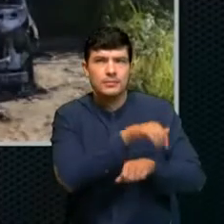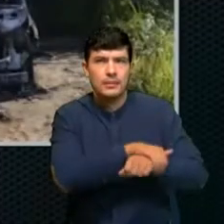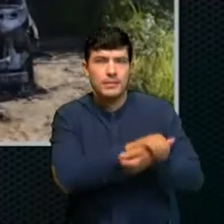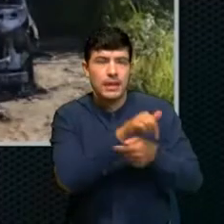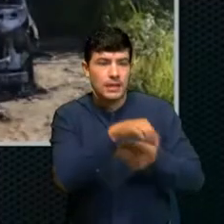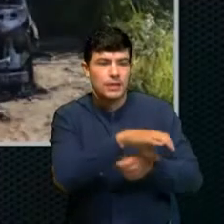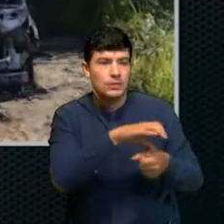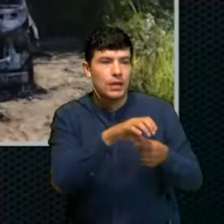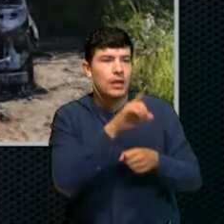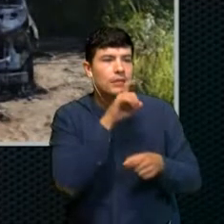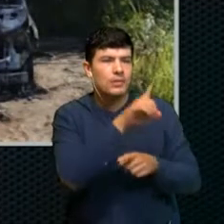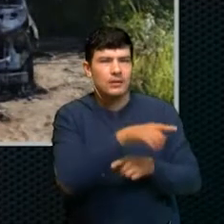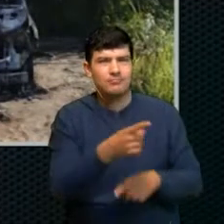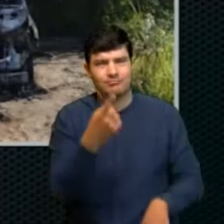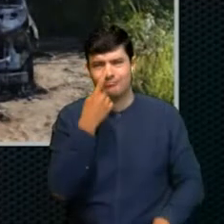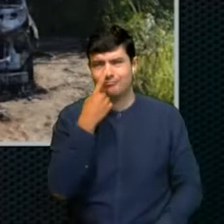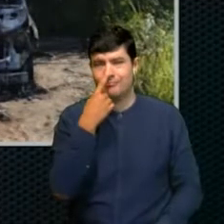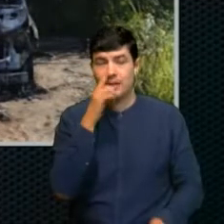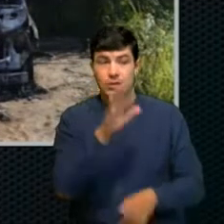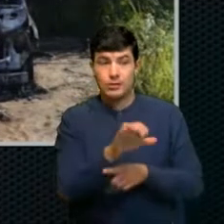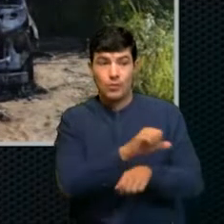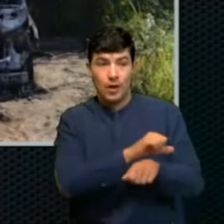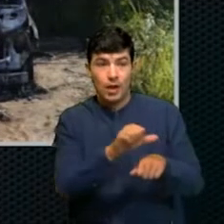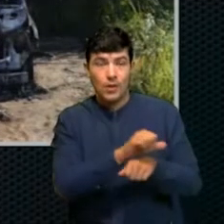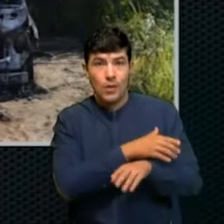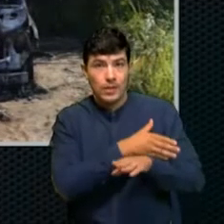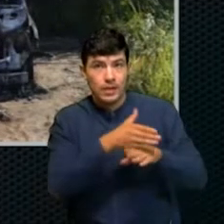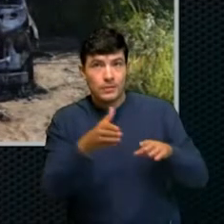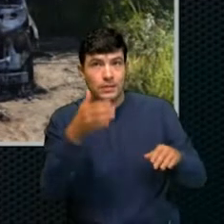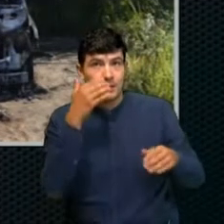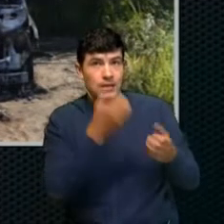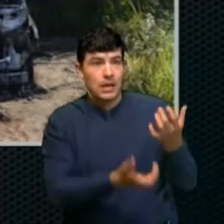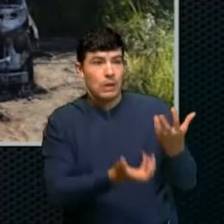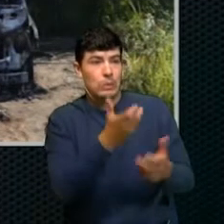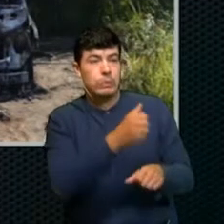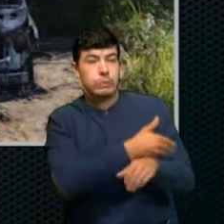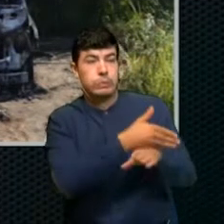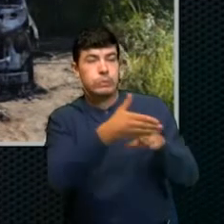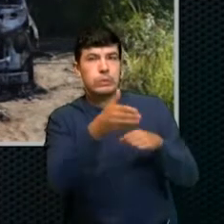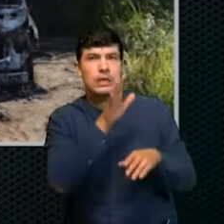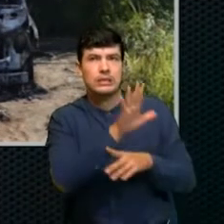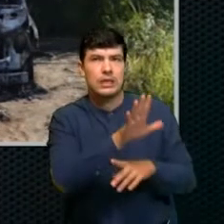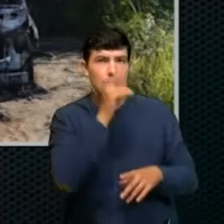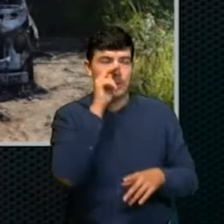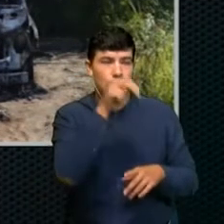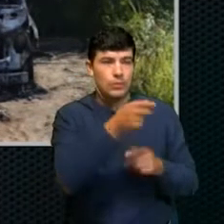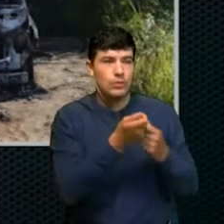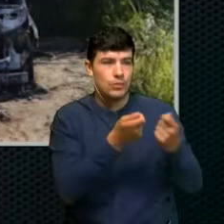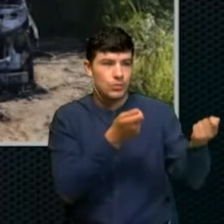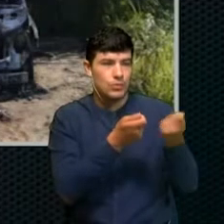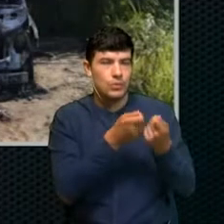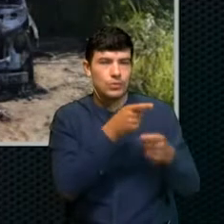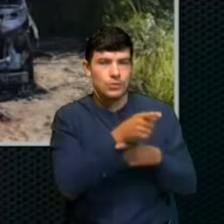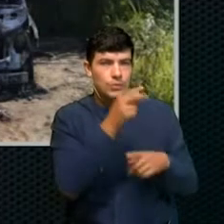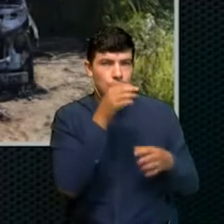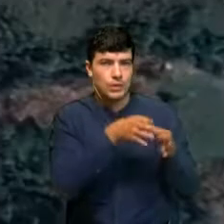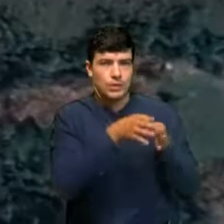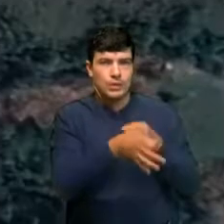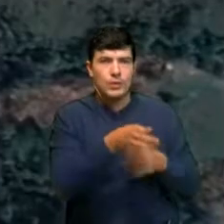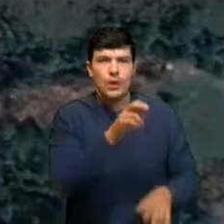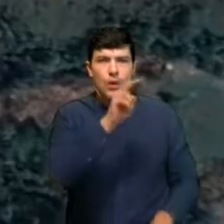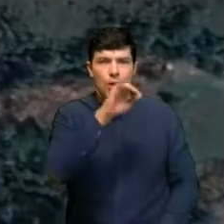Bucaramanga. Curiosamente, la camioneta fue encontrada incinerada el 5 de junio, cerca al corregimiento El Centro de Barranca